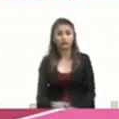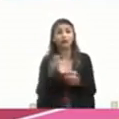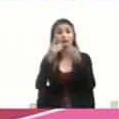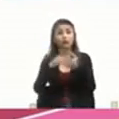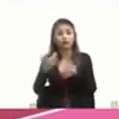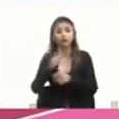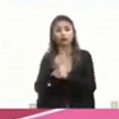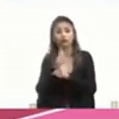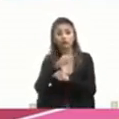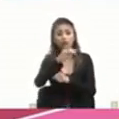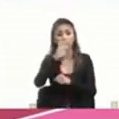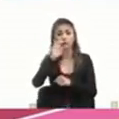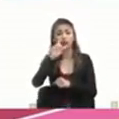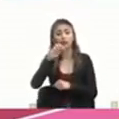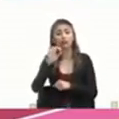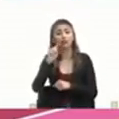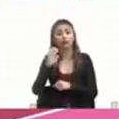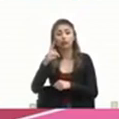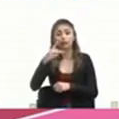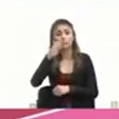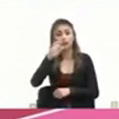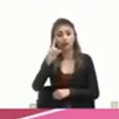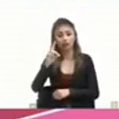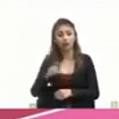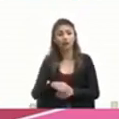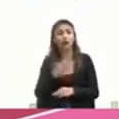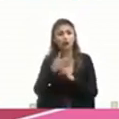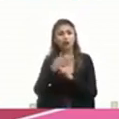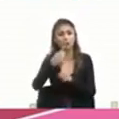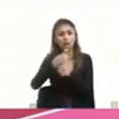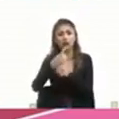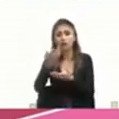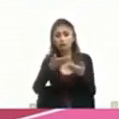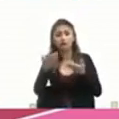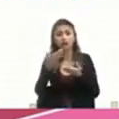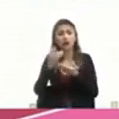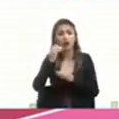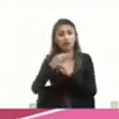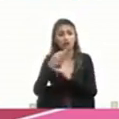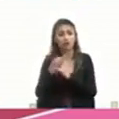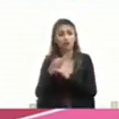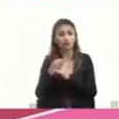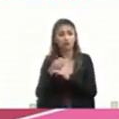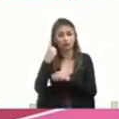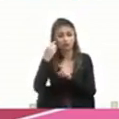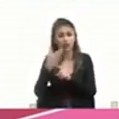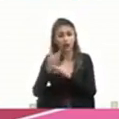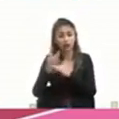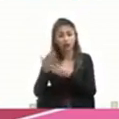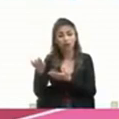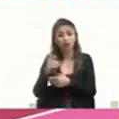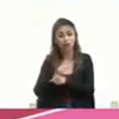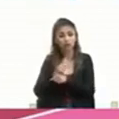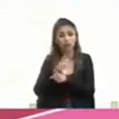Muchas gracias, licenciado José Belmonte, representante del Partido de la Revolución Democrática. Estamos en primera ronda de intervenciones respecto del planteamiento que ha hecho